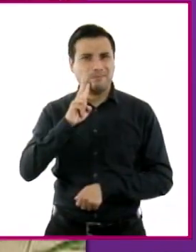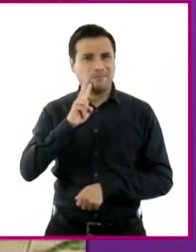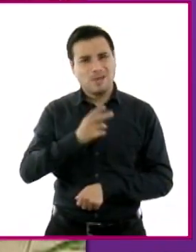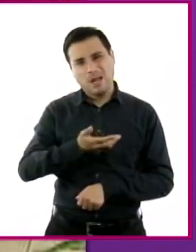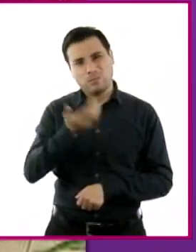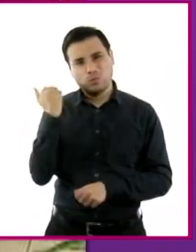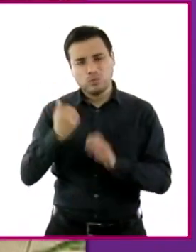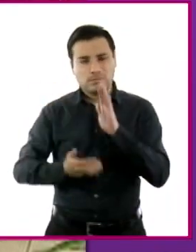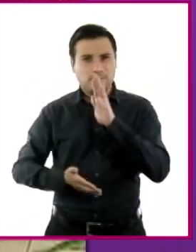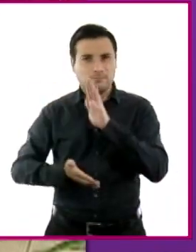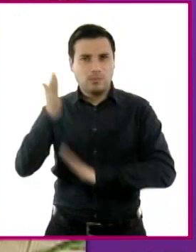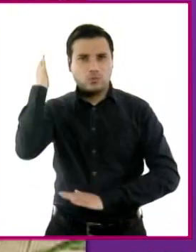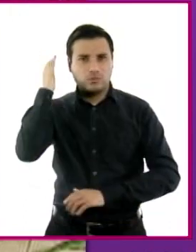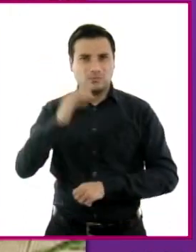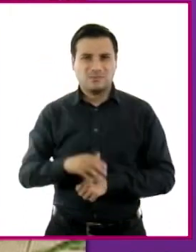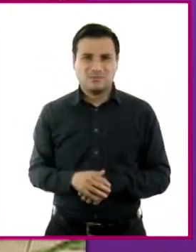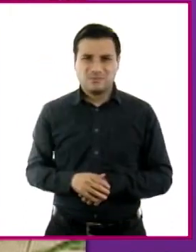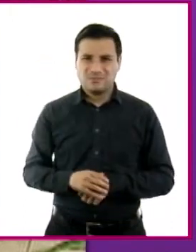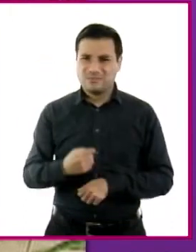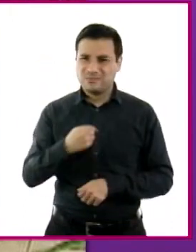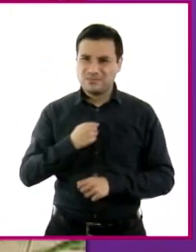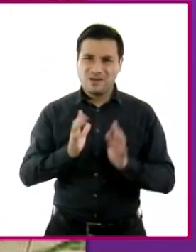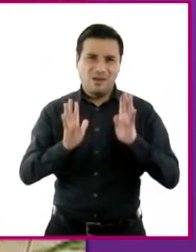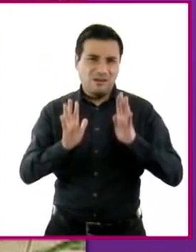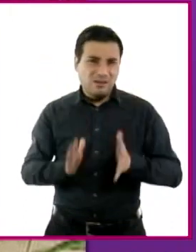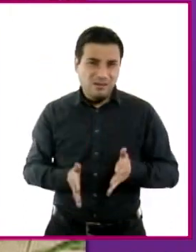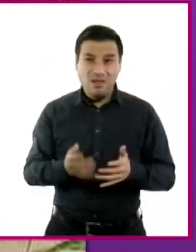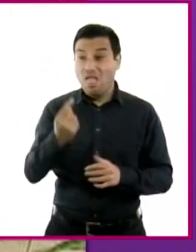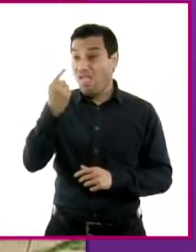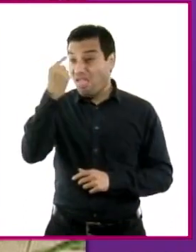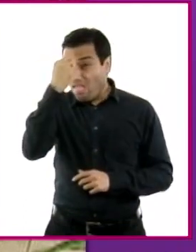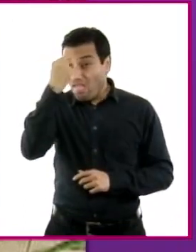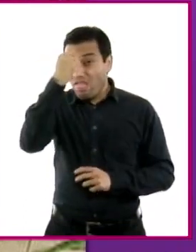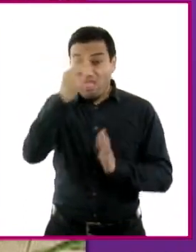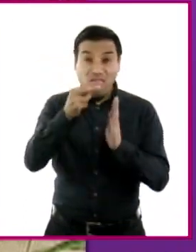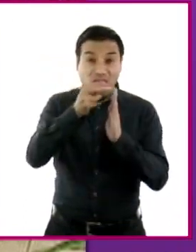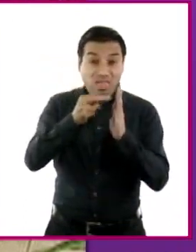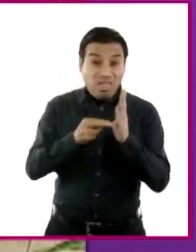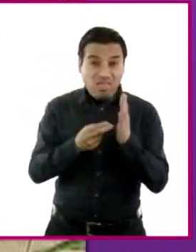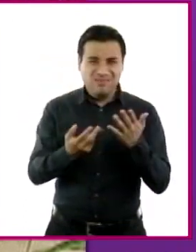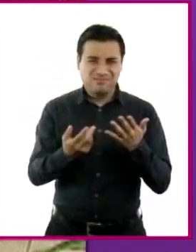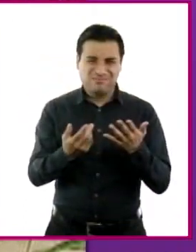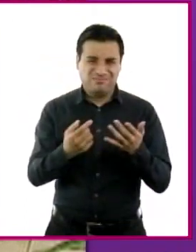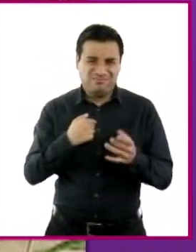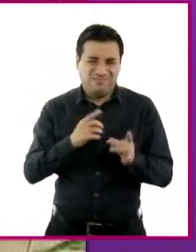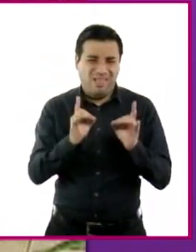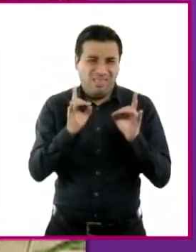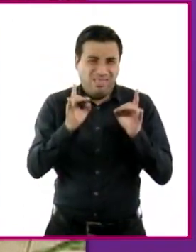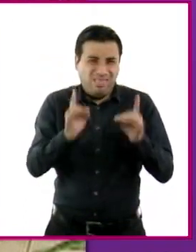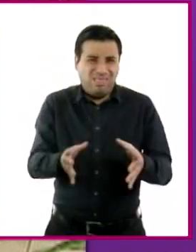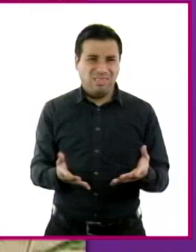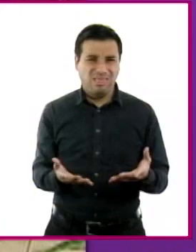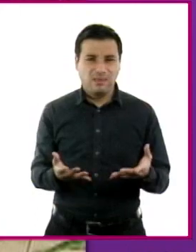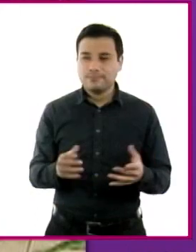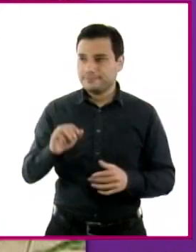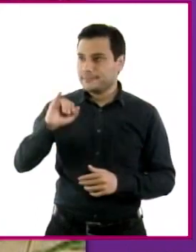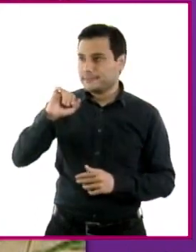go. I'm tired of thinking of rules. Yes, my dear. Let's